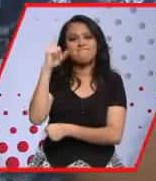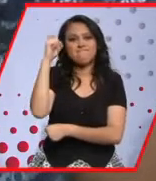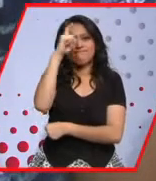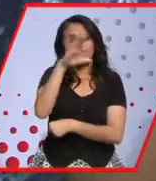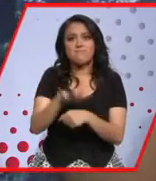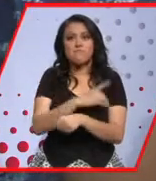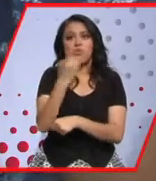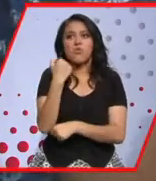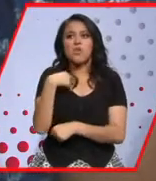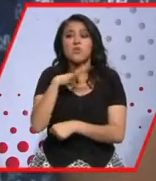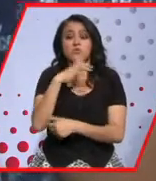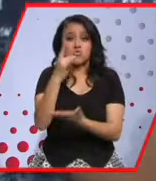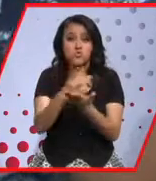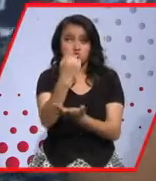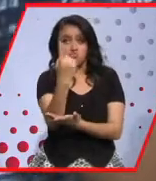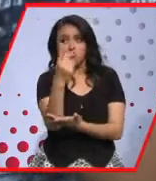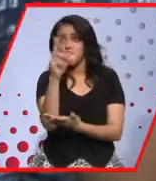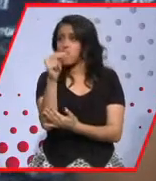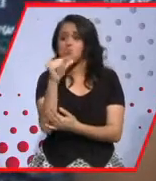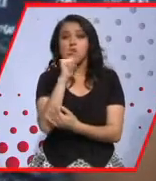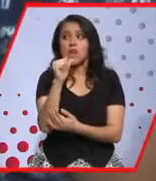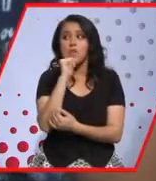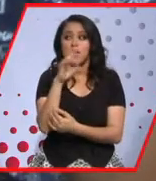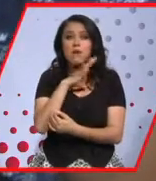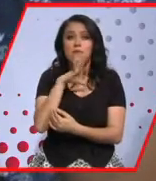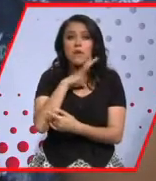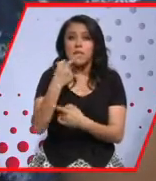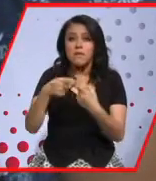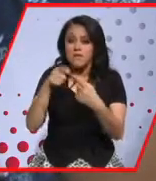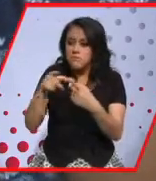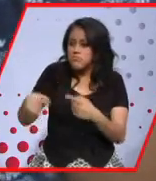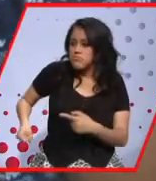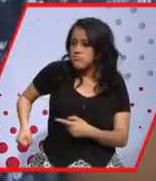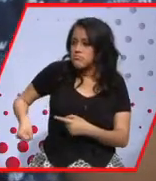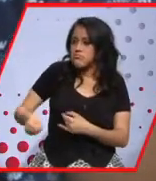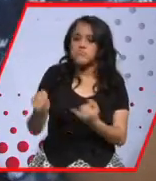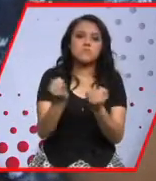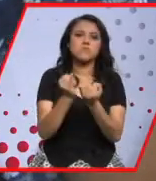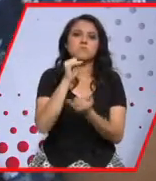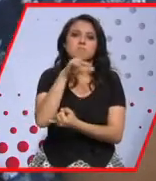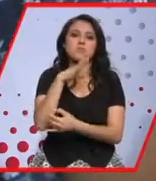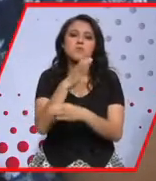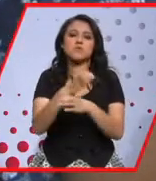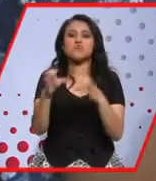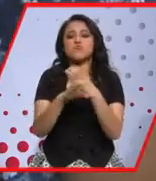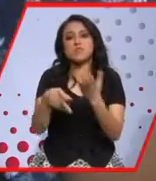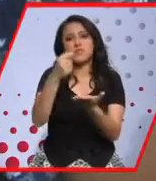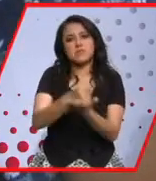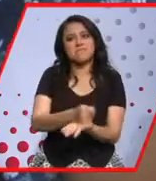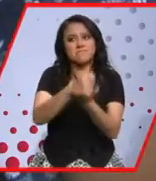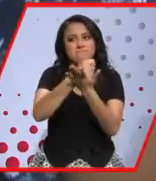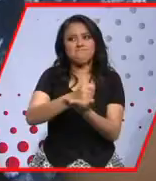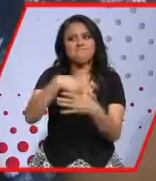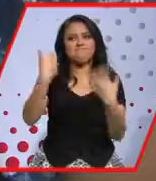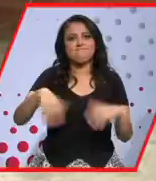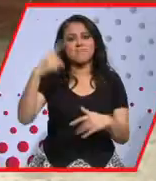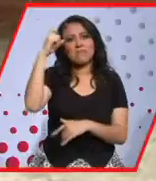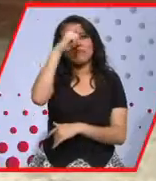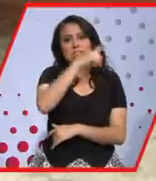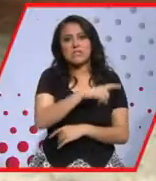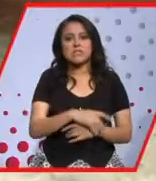no nada más es él. Repito, no me llevo mis maletas con sus cosas de la terapia y todo eso, y pues sí, es